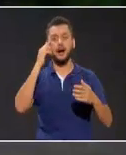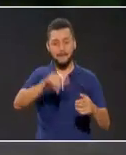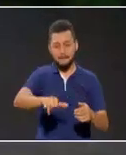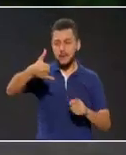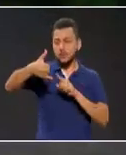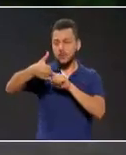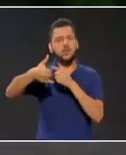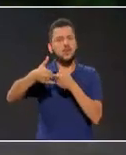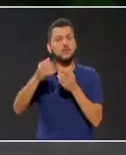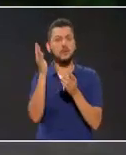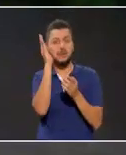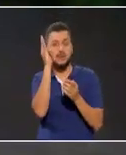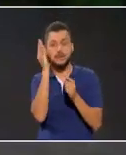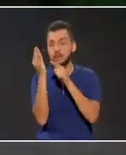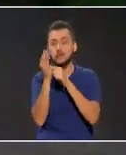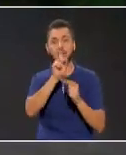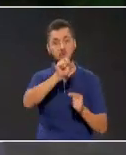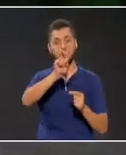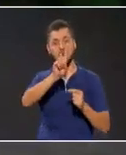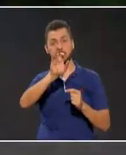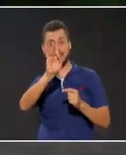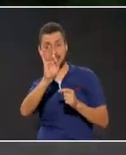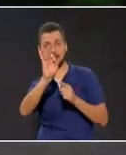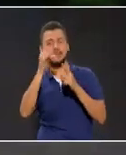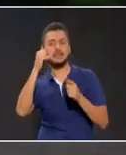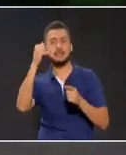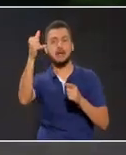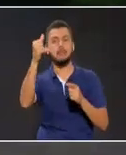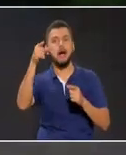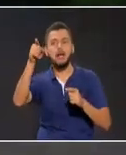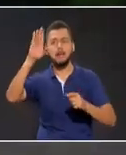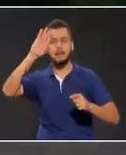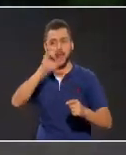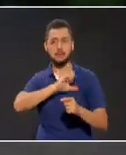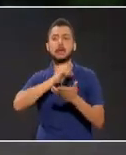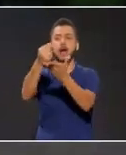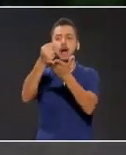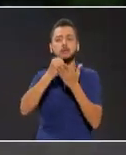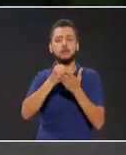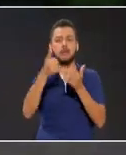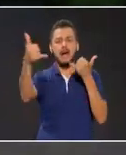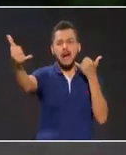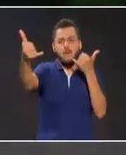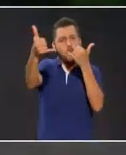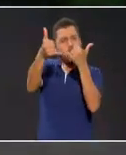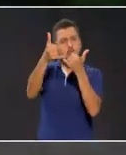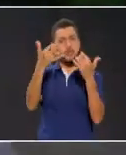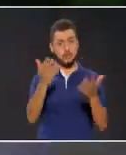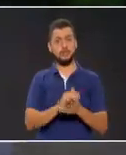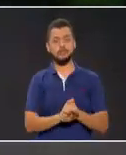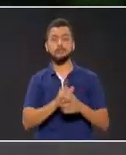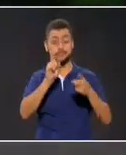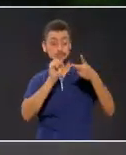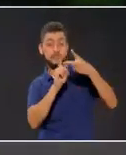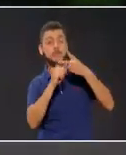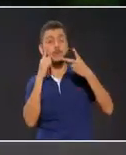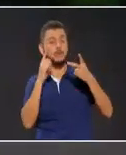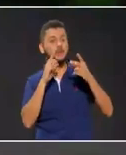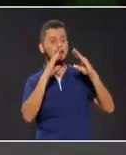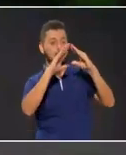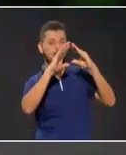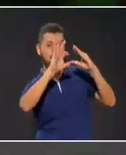familia. Las comisarías de familia deben prestar el servicio no solamente de tratar de solucionar el problema de cuando se